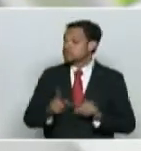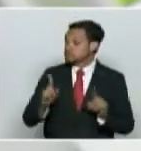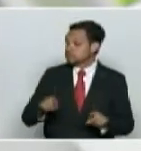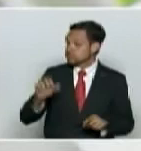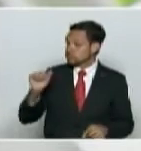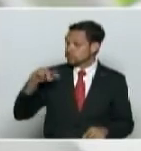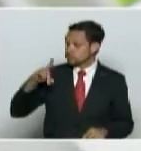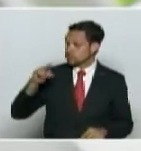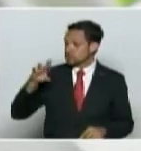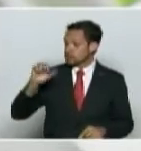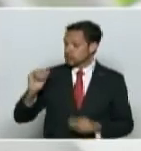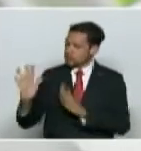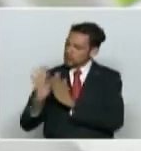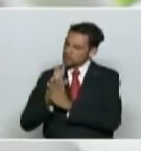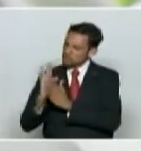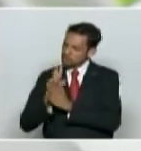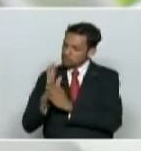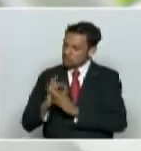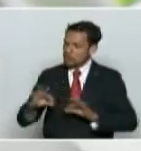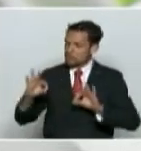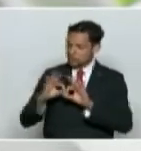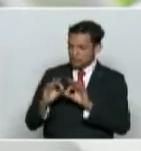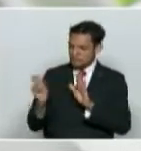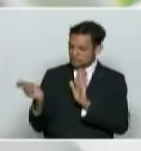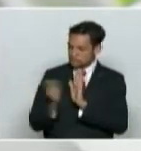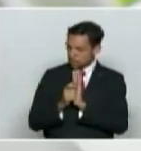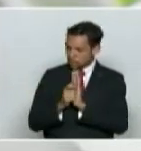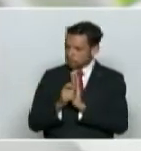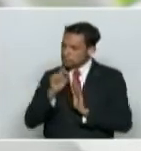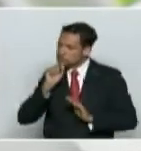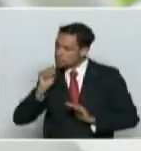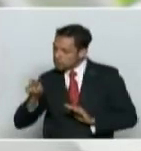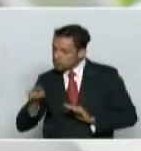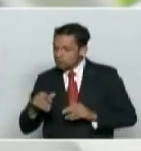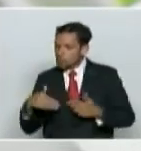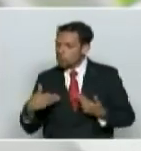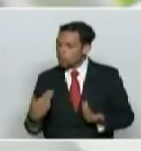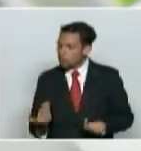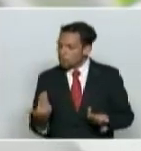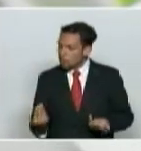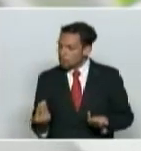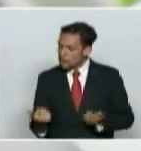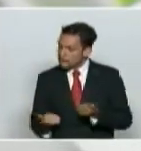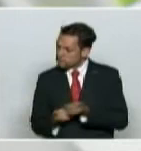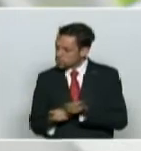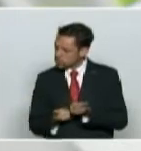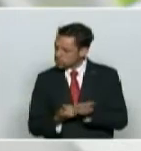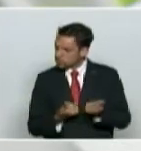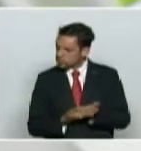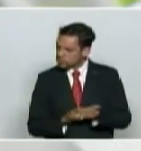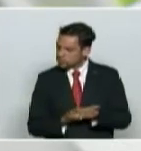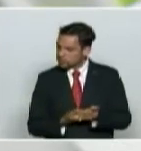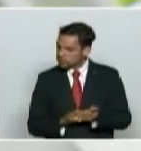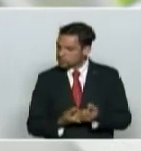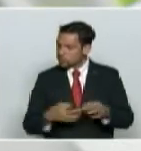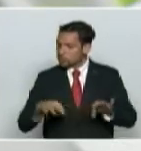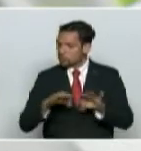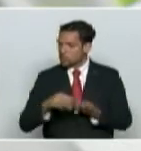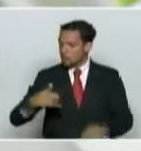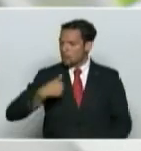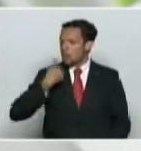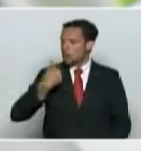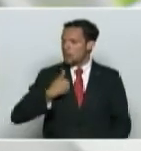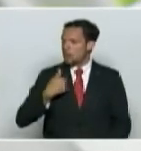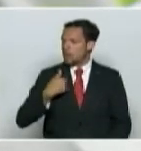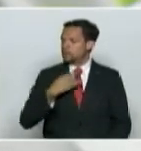es muy importante lo que usted nos está contando porque me da pie a esta otra pregunta. ¿Cómo ve usted el apoyo que el canal le viene ofreciendo a los jóvenes